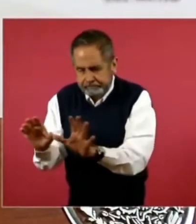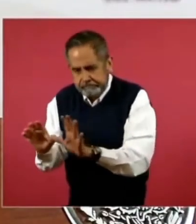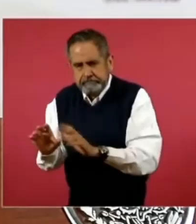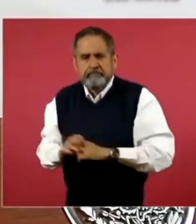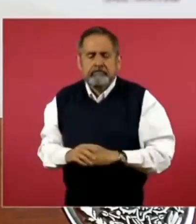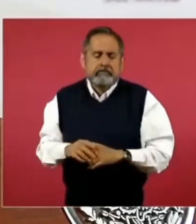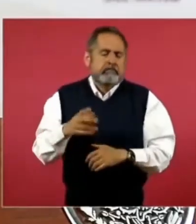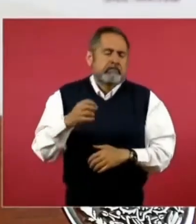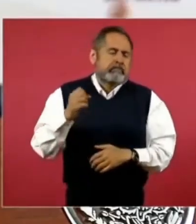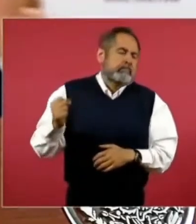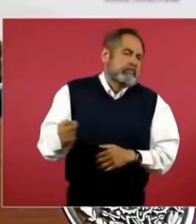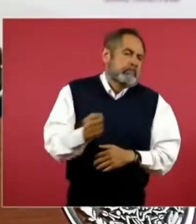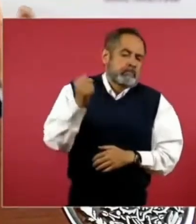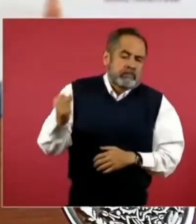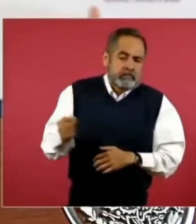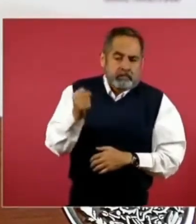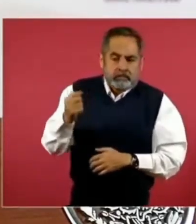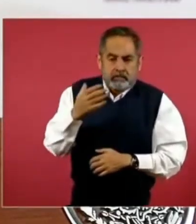y afortunadamente